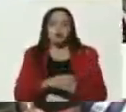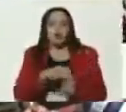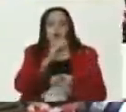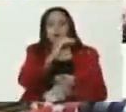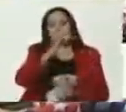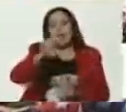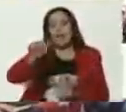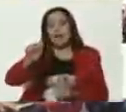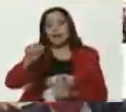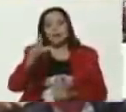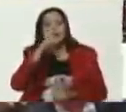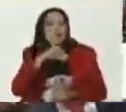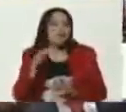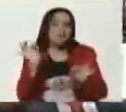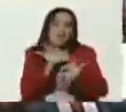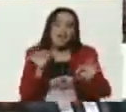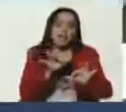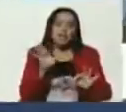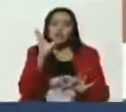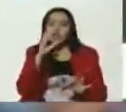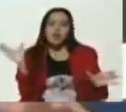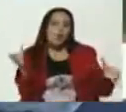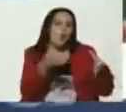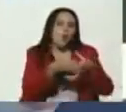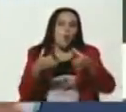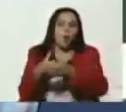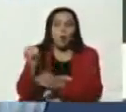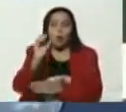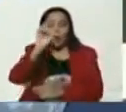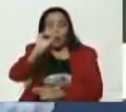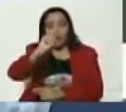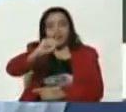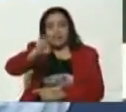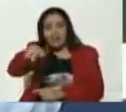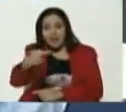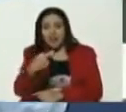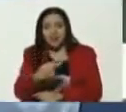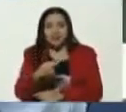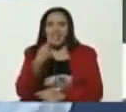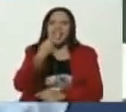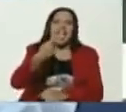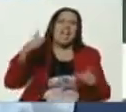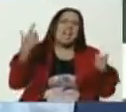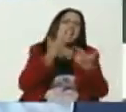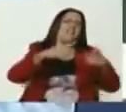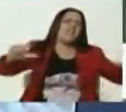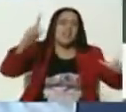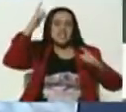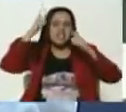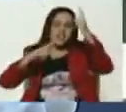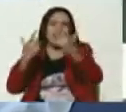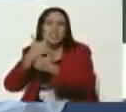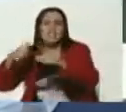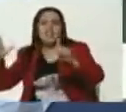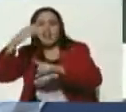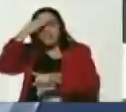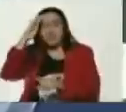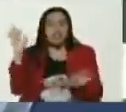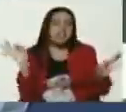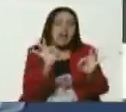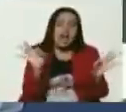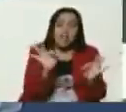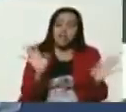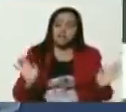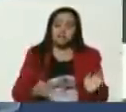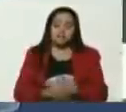Nada, no existía nada de eso. No había organizaciones ni ONG que salieran, liberen a Chávez, no, liberen a Fidel. No. Al contrario,